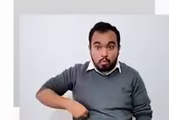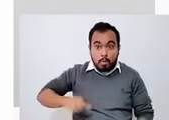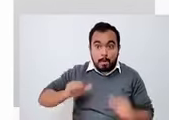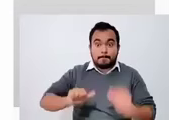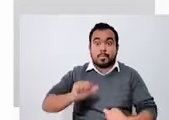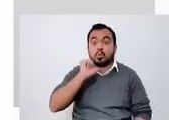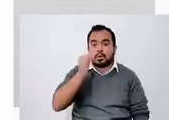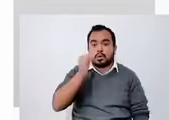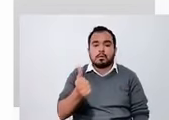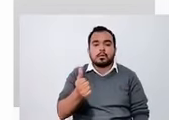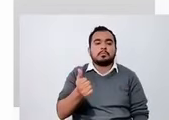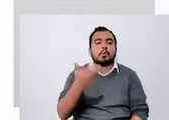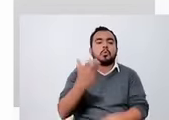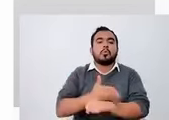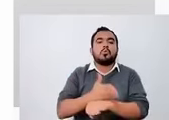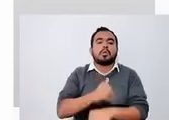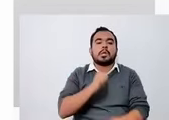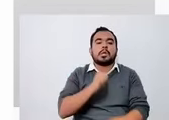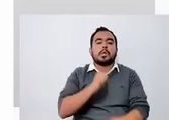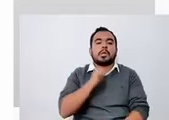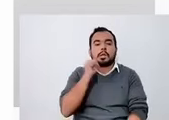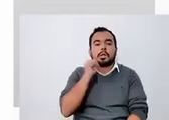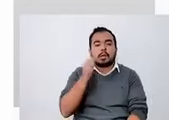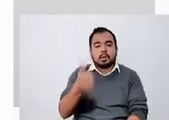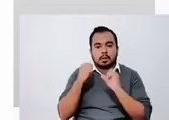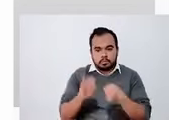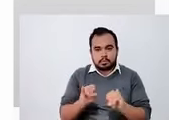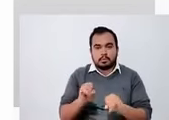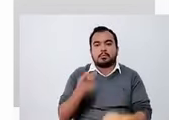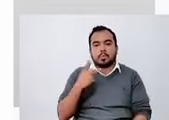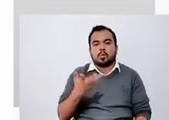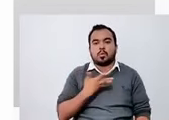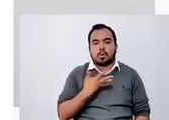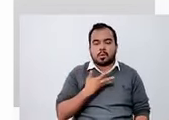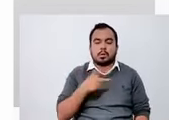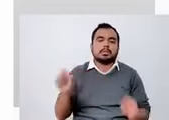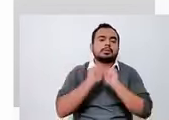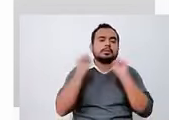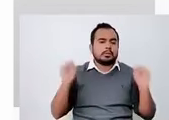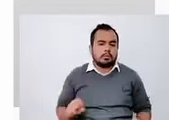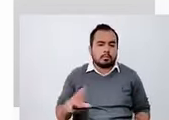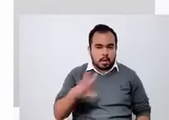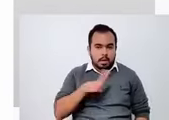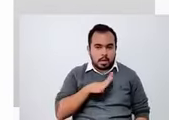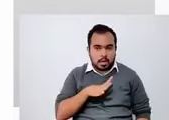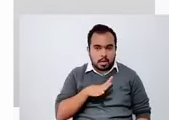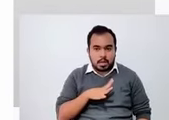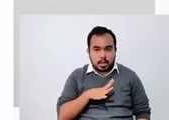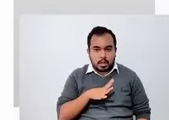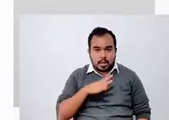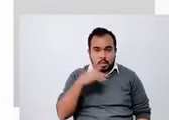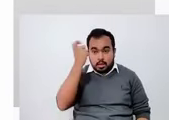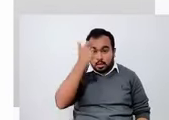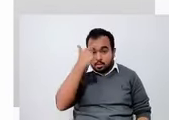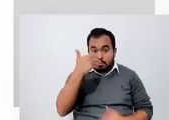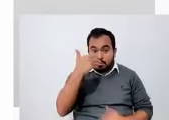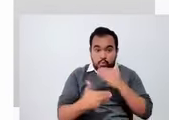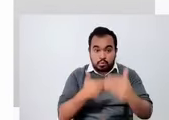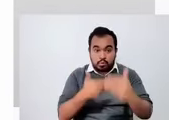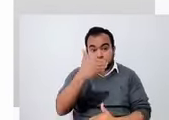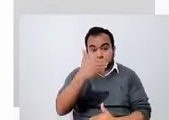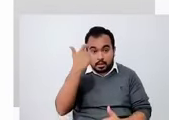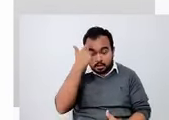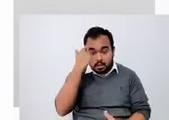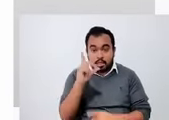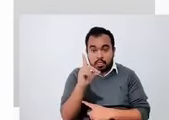condena. Otra cosa es que la haya porque el sistema las admita. Pero, por lo tanto, se configuran estas garantías procesales como límites deontológicos y no tienen que